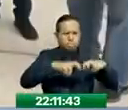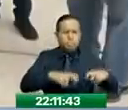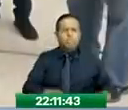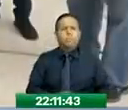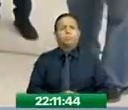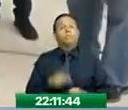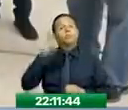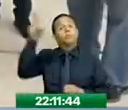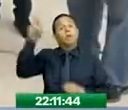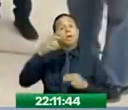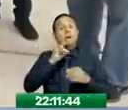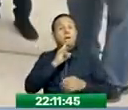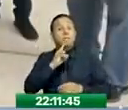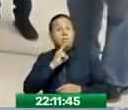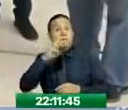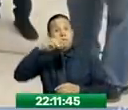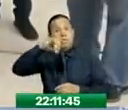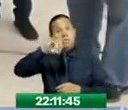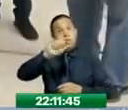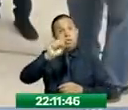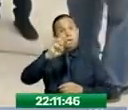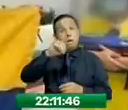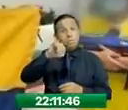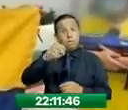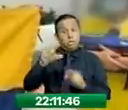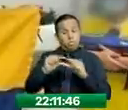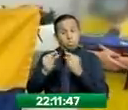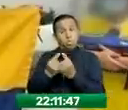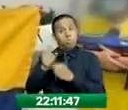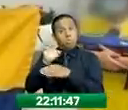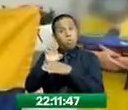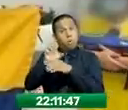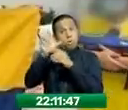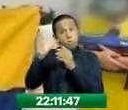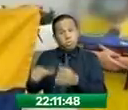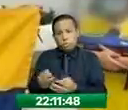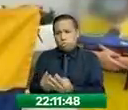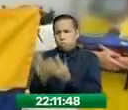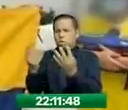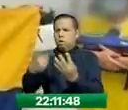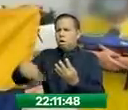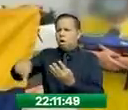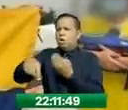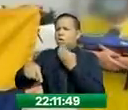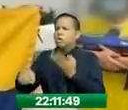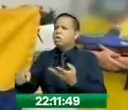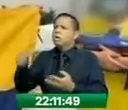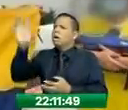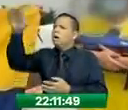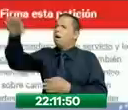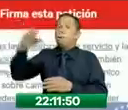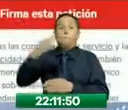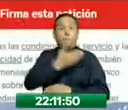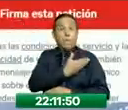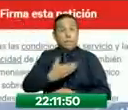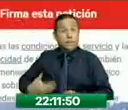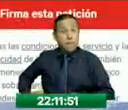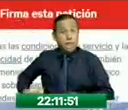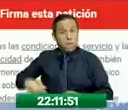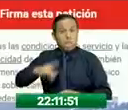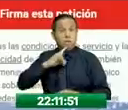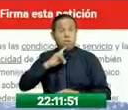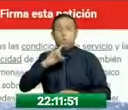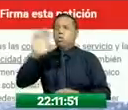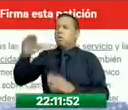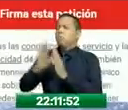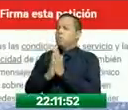inició la recolección de 25.000 firmas para solicitar al presidente de un altro una expulsión de la familia bucarán de norteamérica